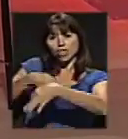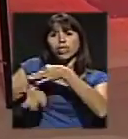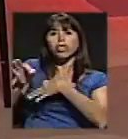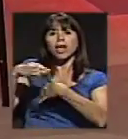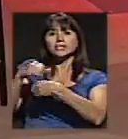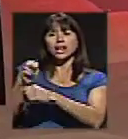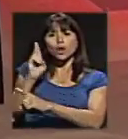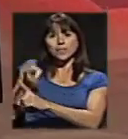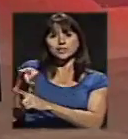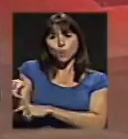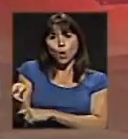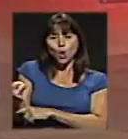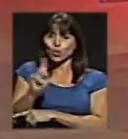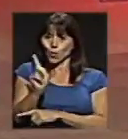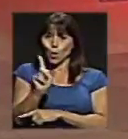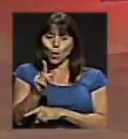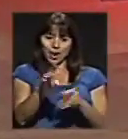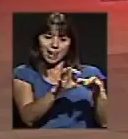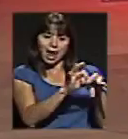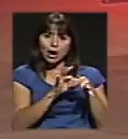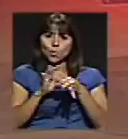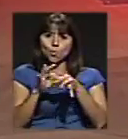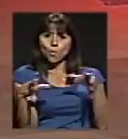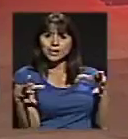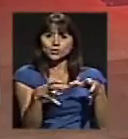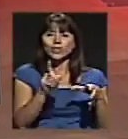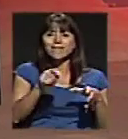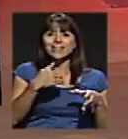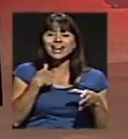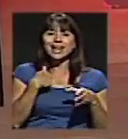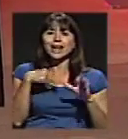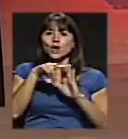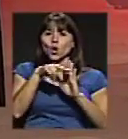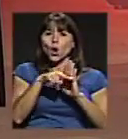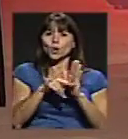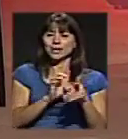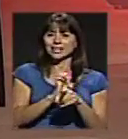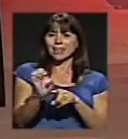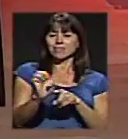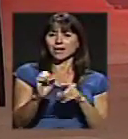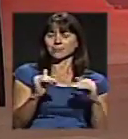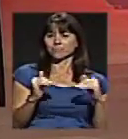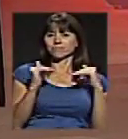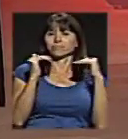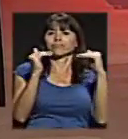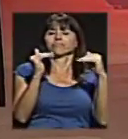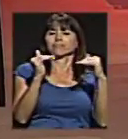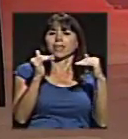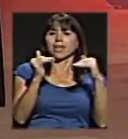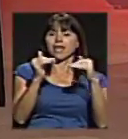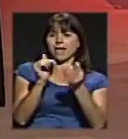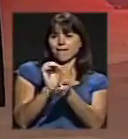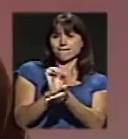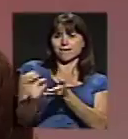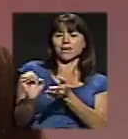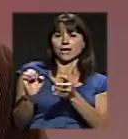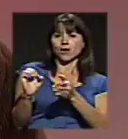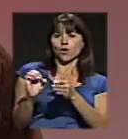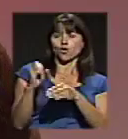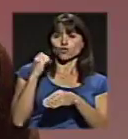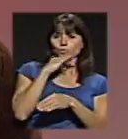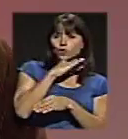tiene que tener normas éticas muy superiores a lo que se ha aplicado hasta ahora de combate a la corrupción. Incluso las del